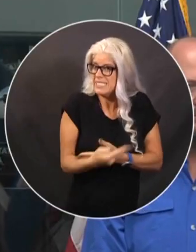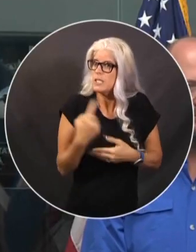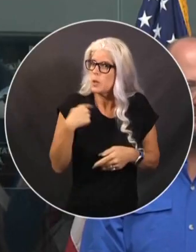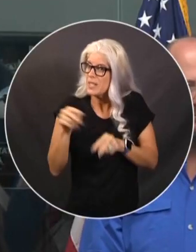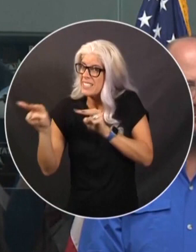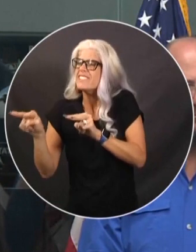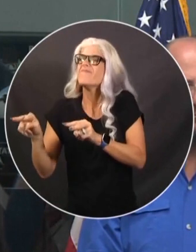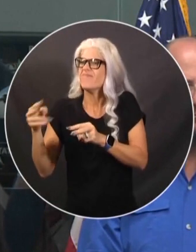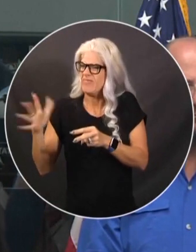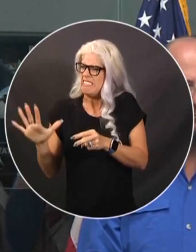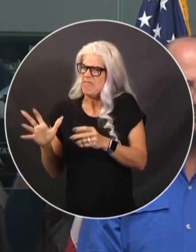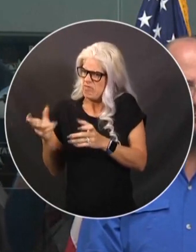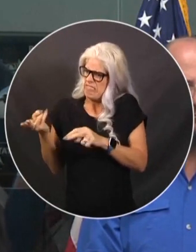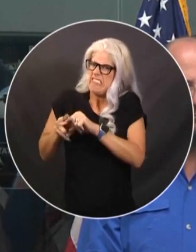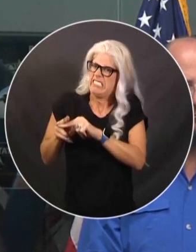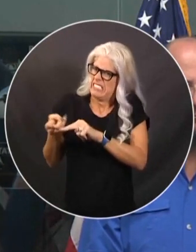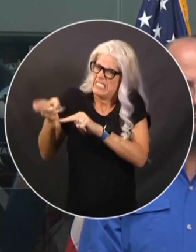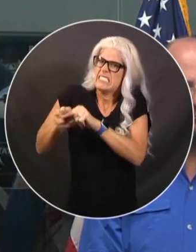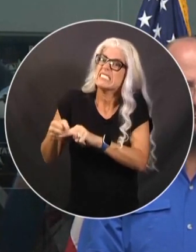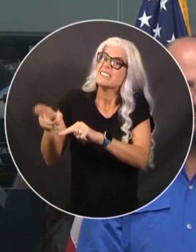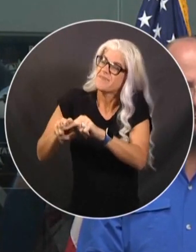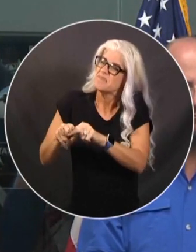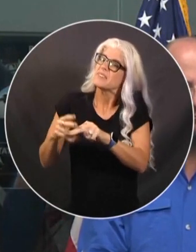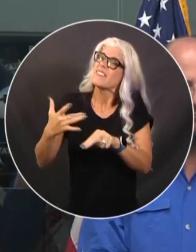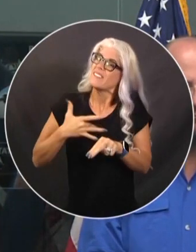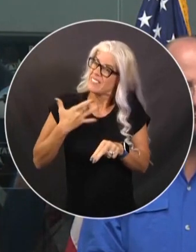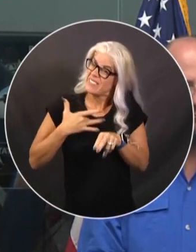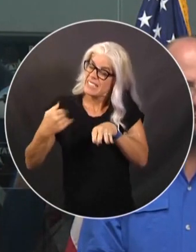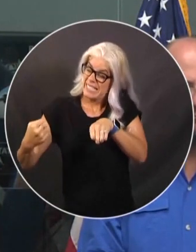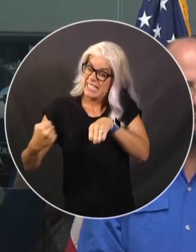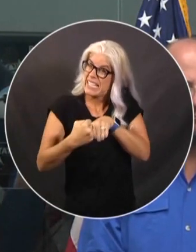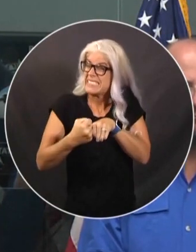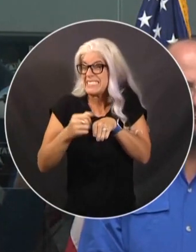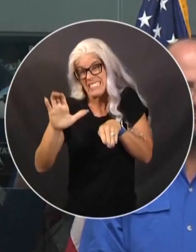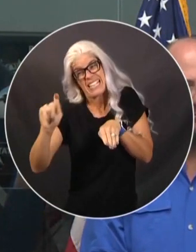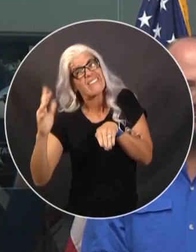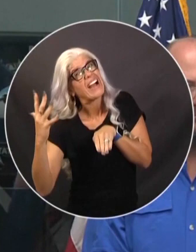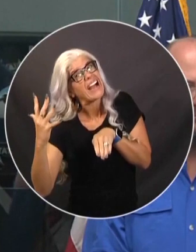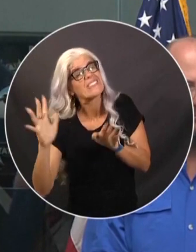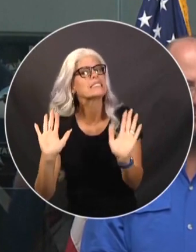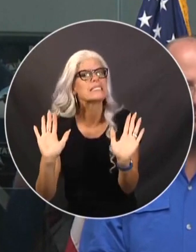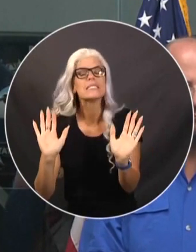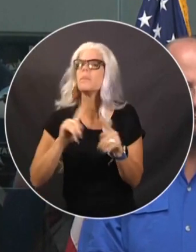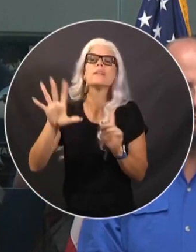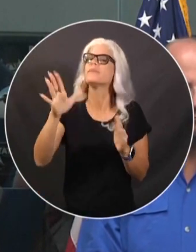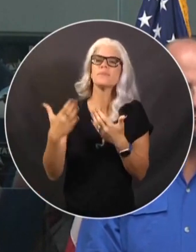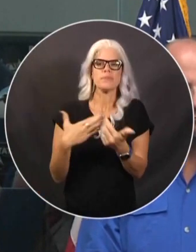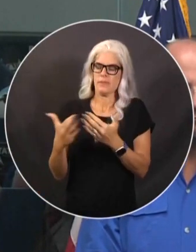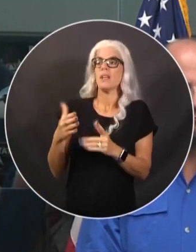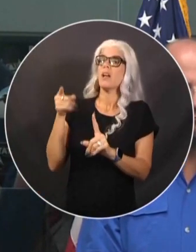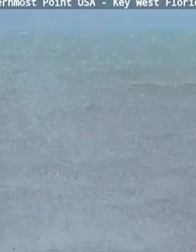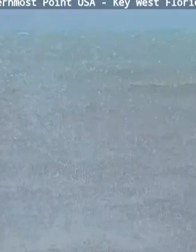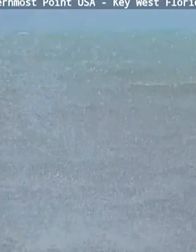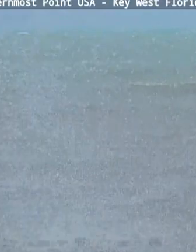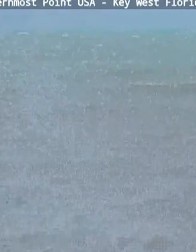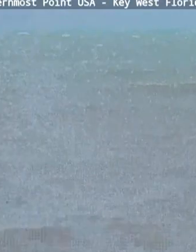Unidos es posible que toque tierra con categoría 5 anunciaba al gobernador de Florida es un huracán muy